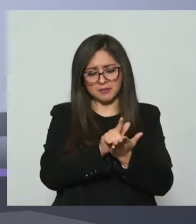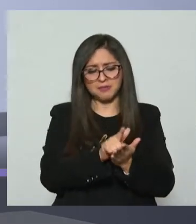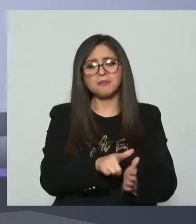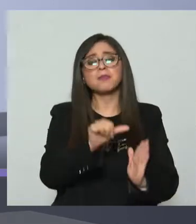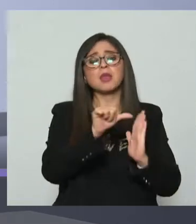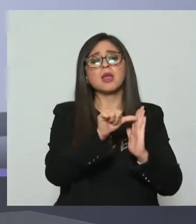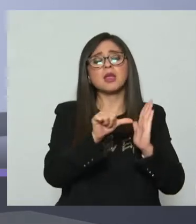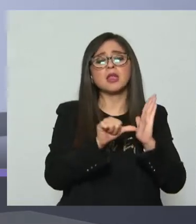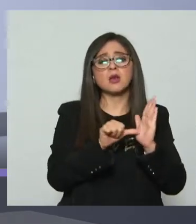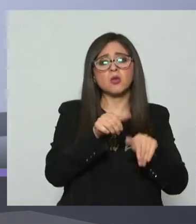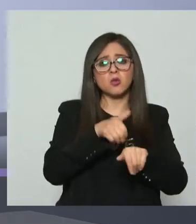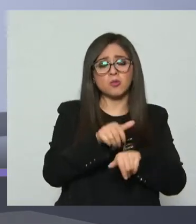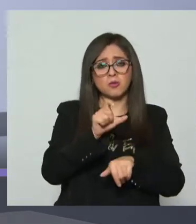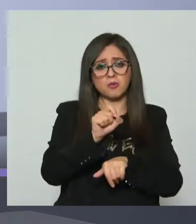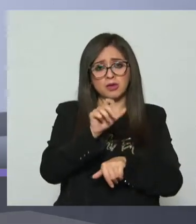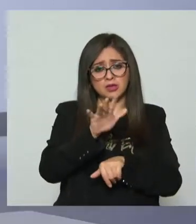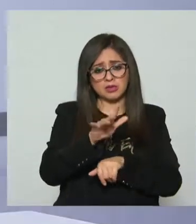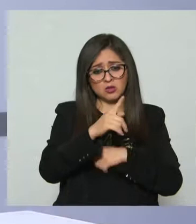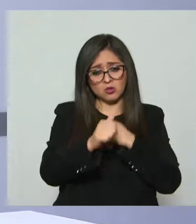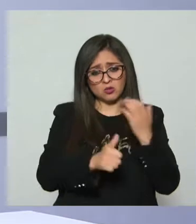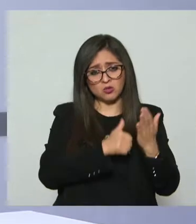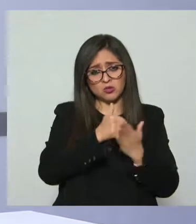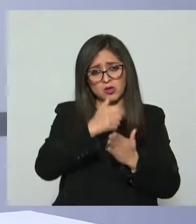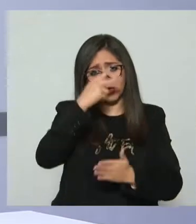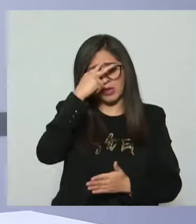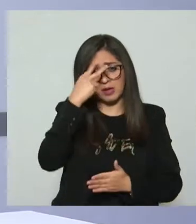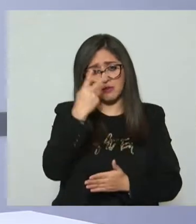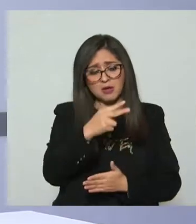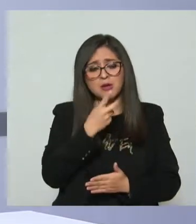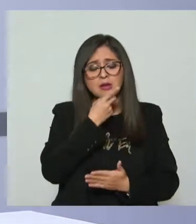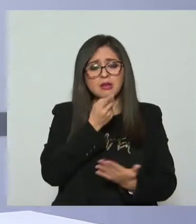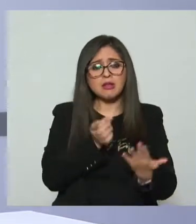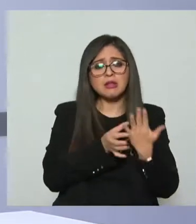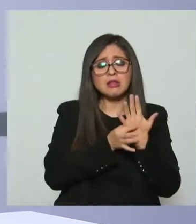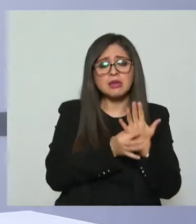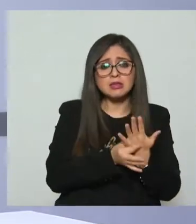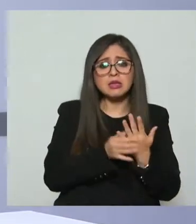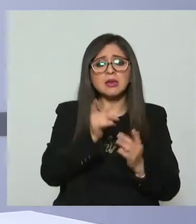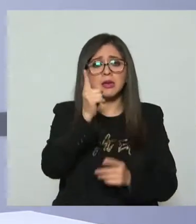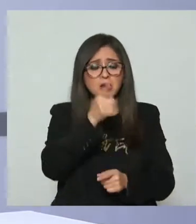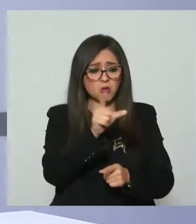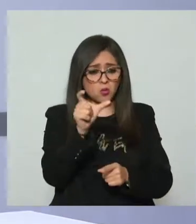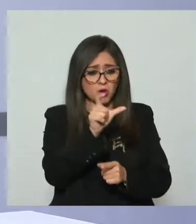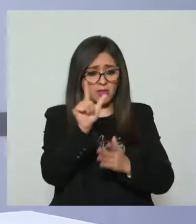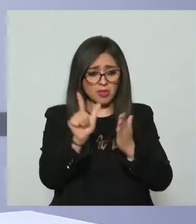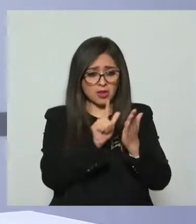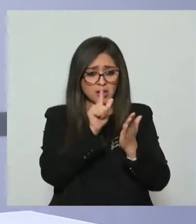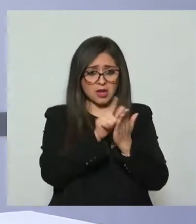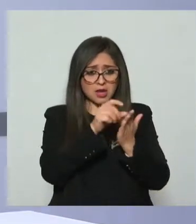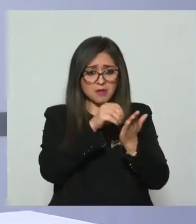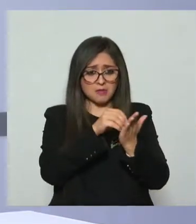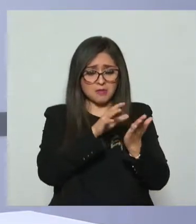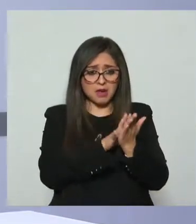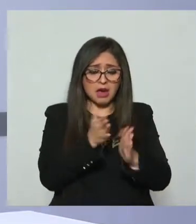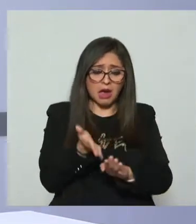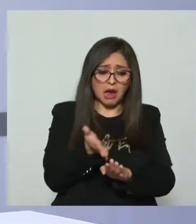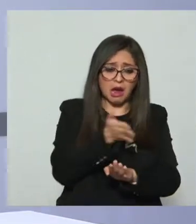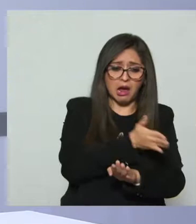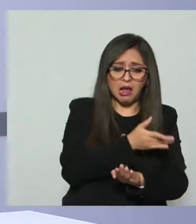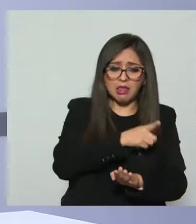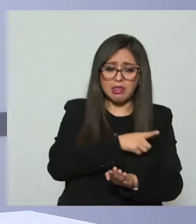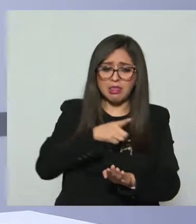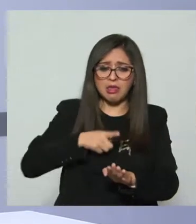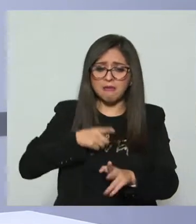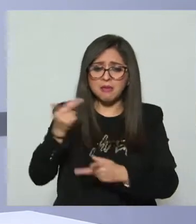Ciudad de México ya nos mandata a consultar todas las leyes que desde el Congreso estemos